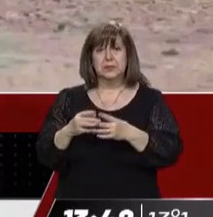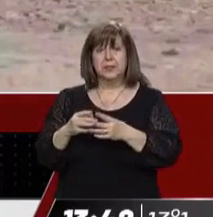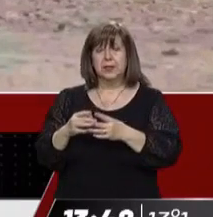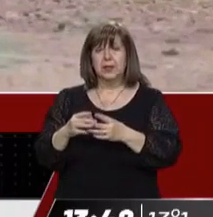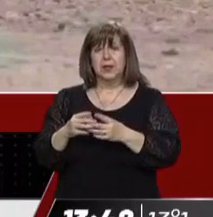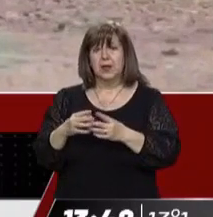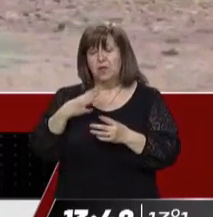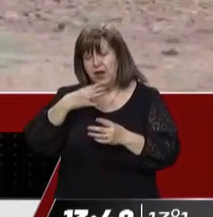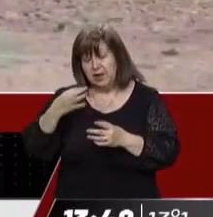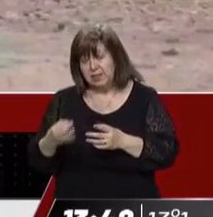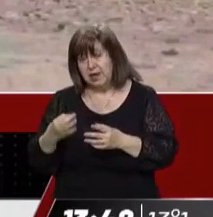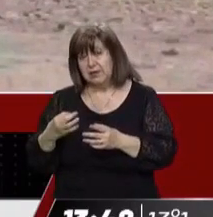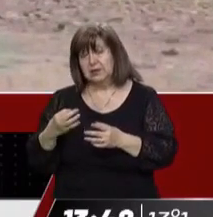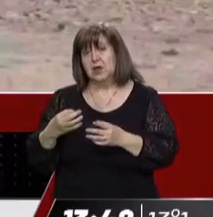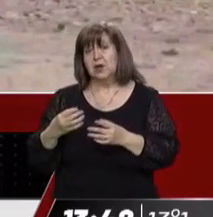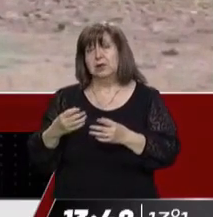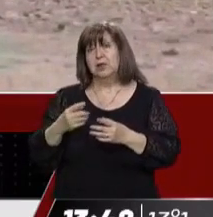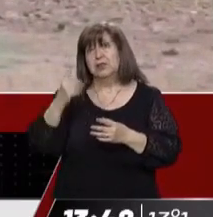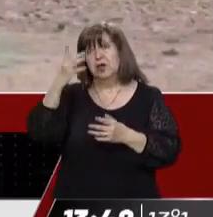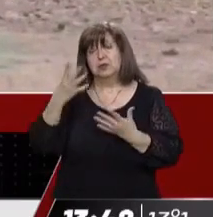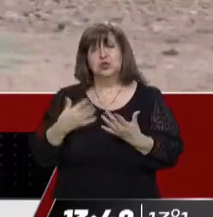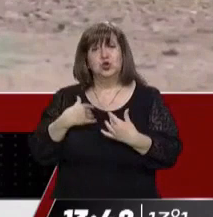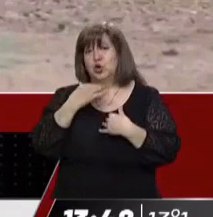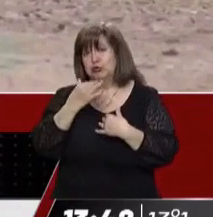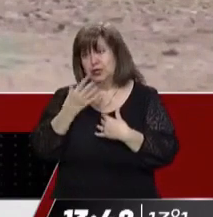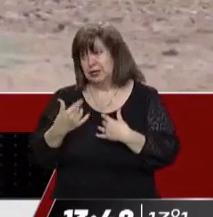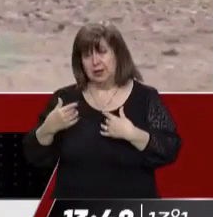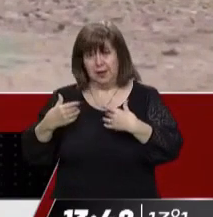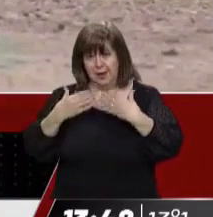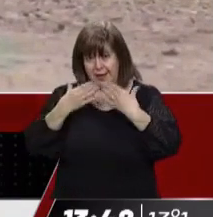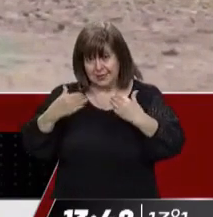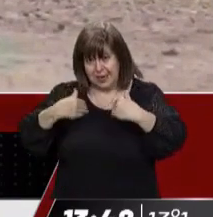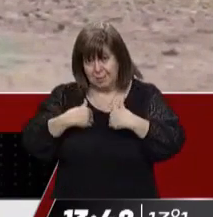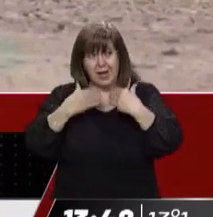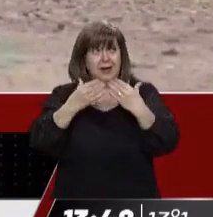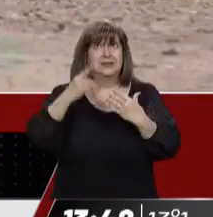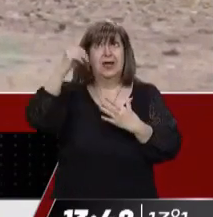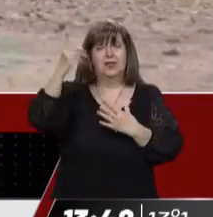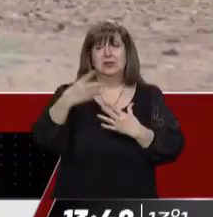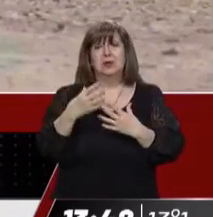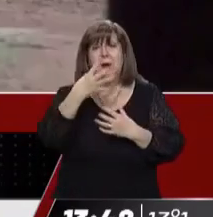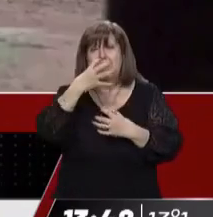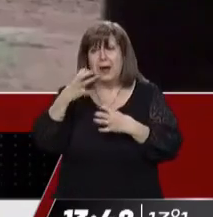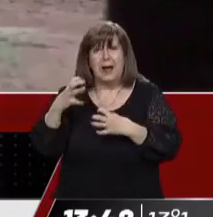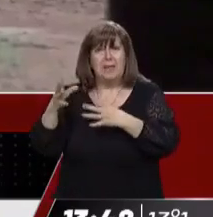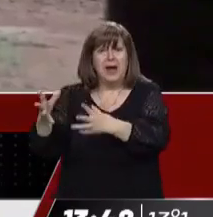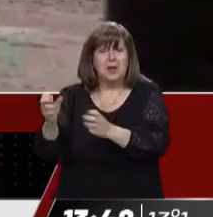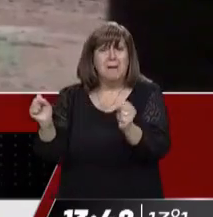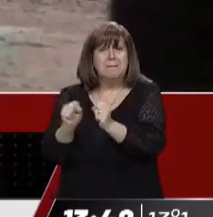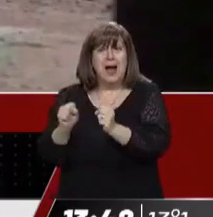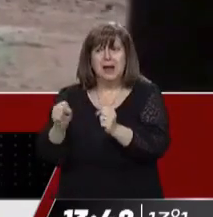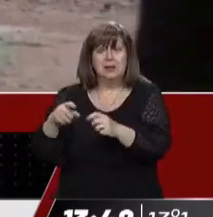que con vida es un milagro que te convida no sé si gracias a mí gracias a Dios pero está con vida de milagro esos perros no deberían estar